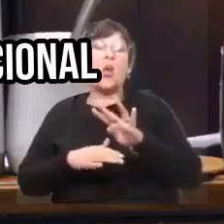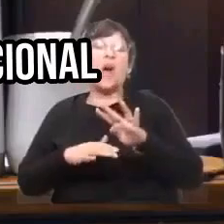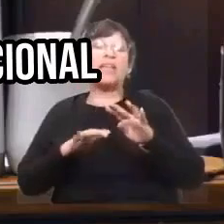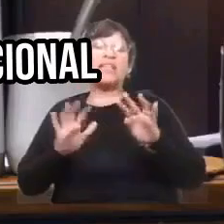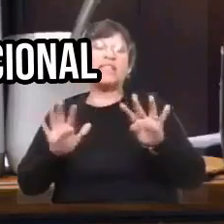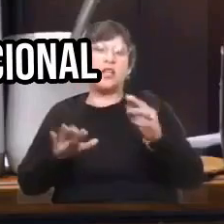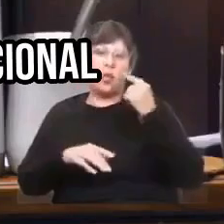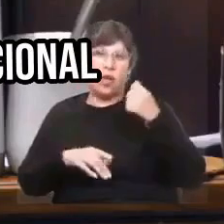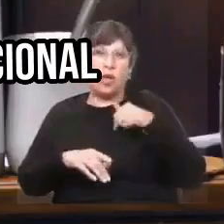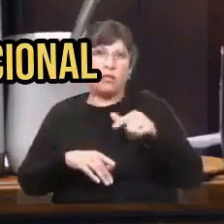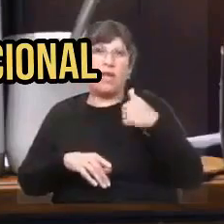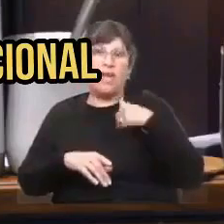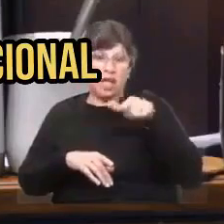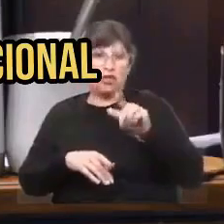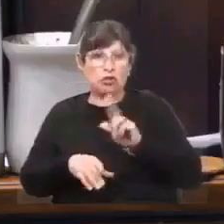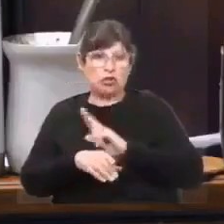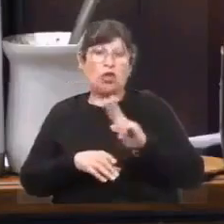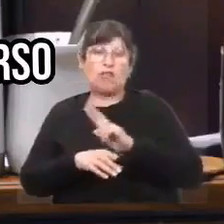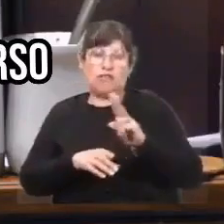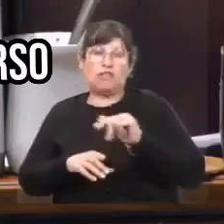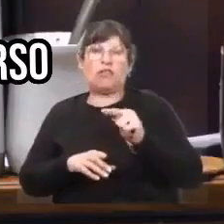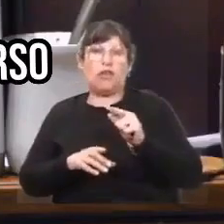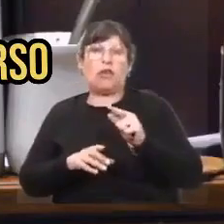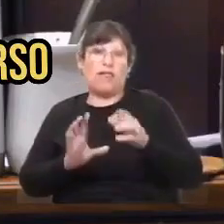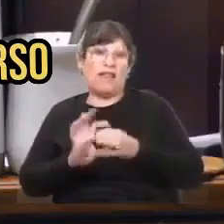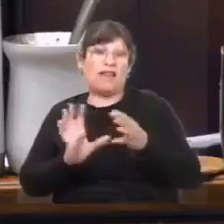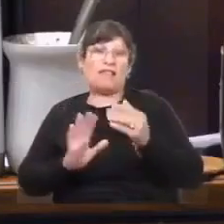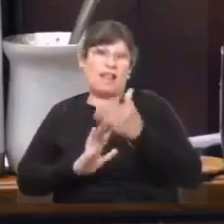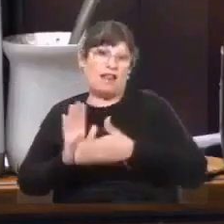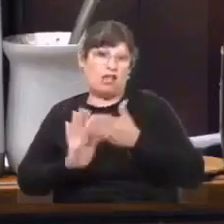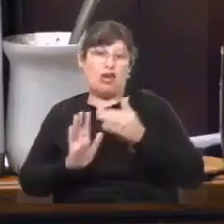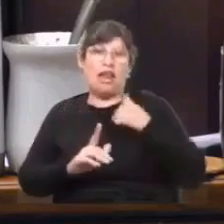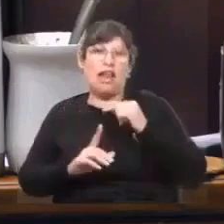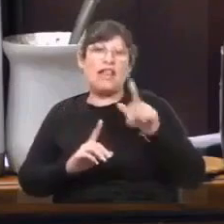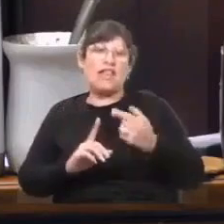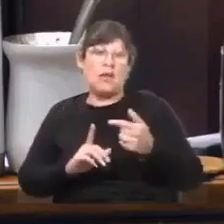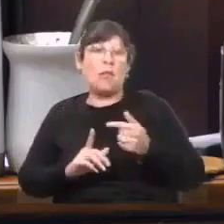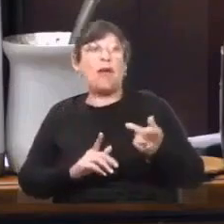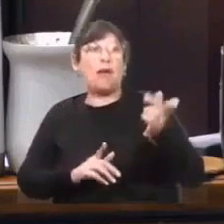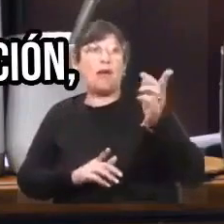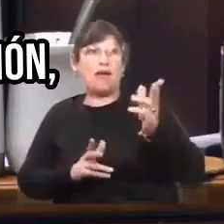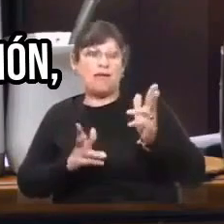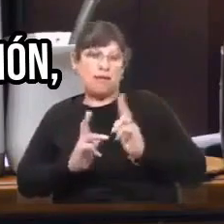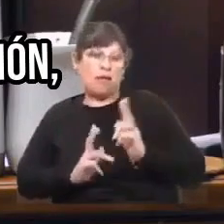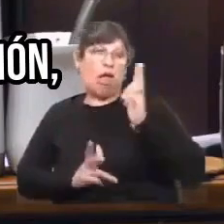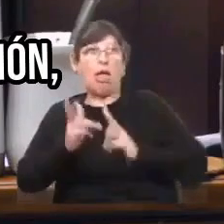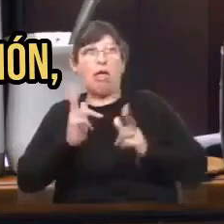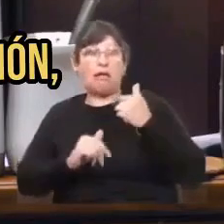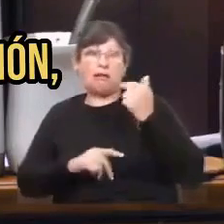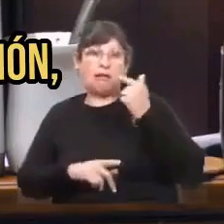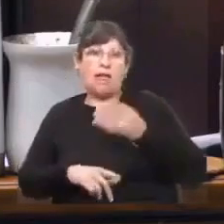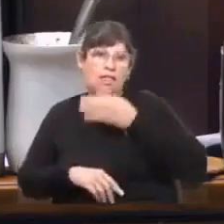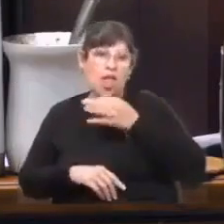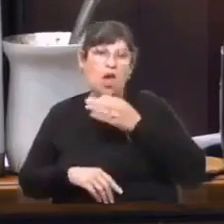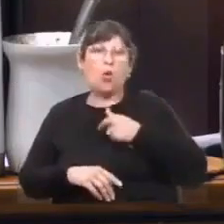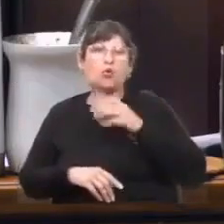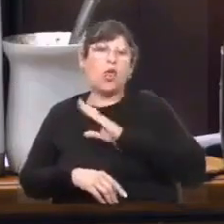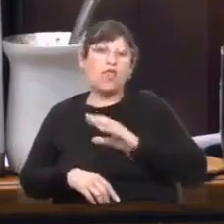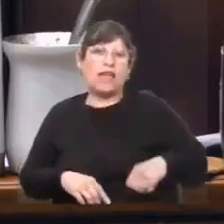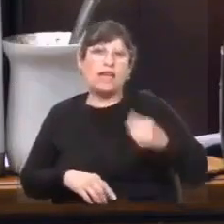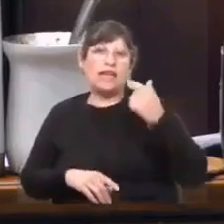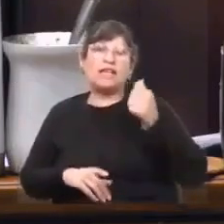Los Defensores de la soberanía nacional después no vienen a hacer discurso estatista elimina obviamente la participación el